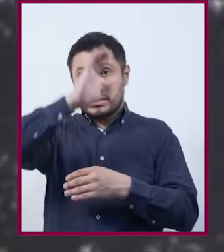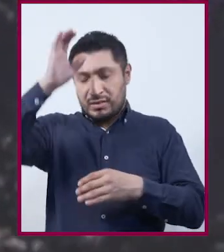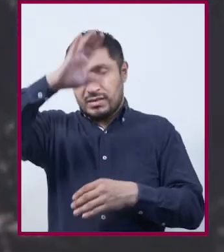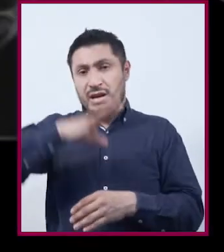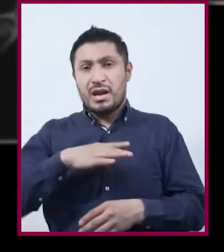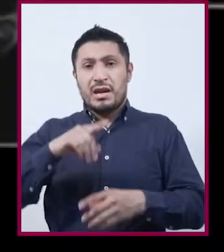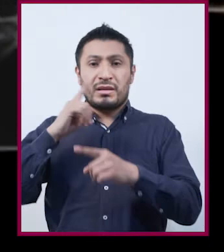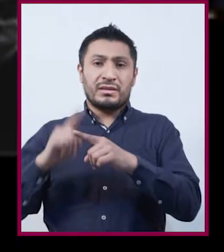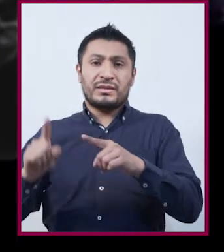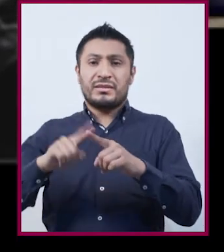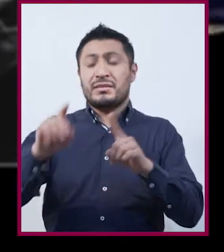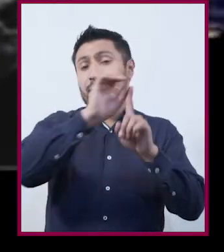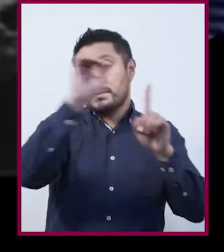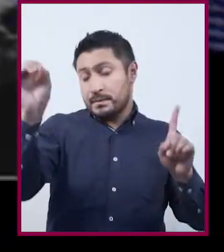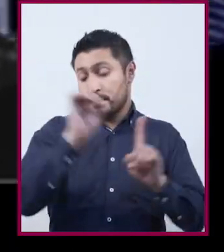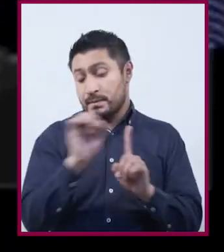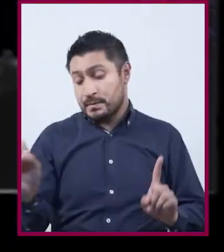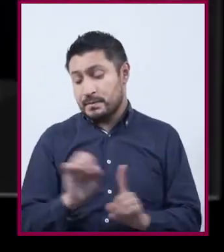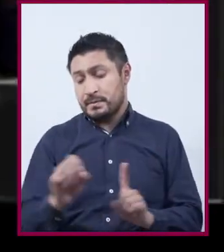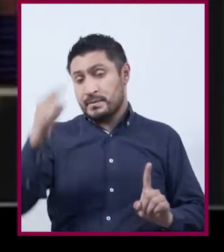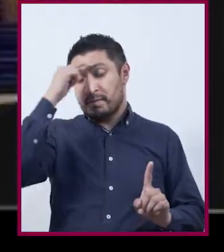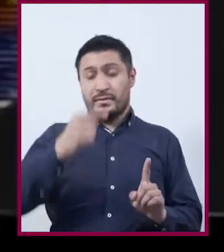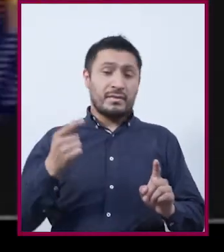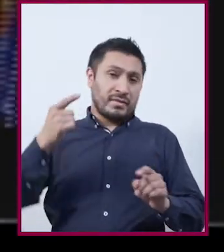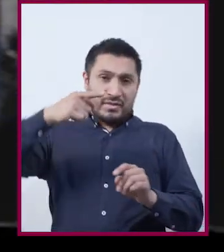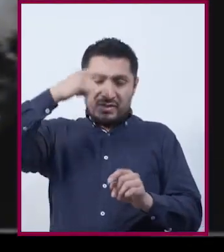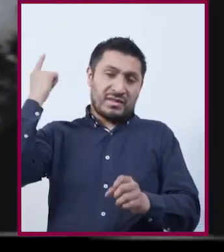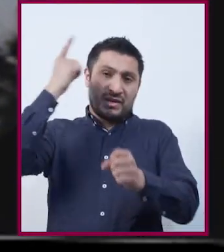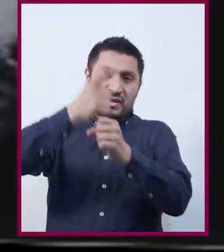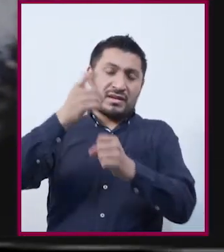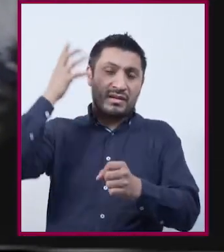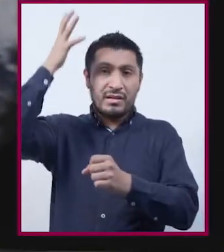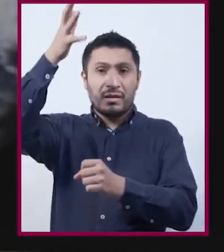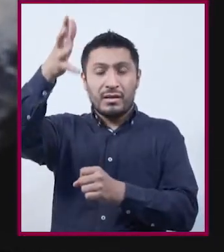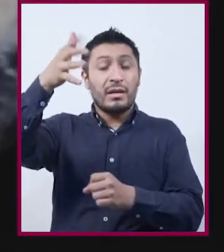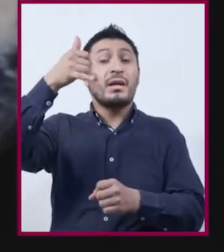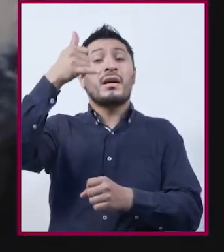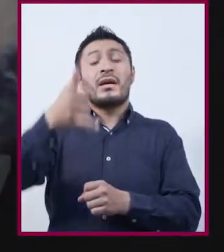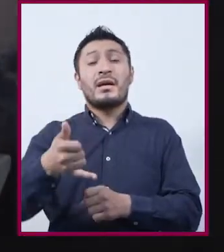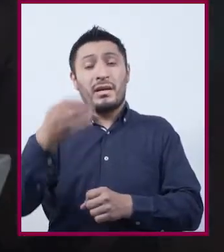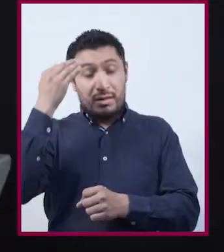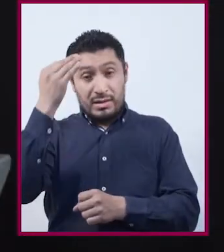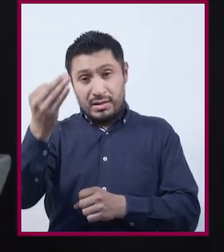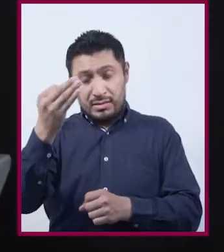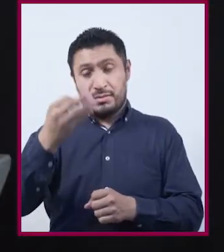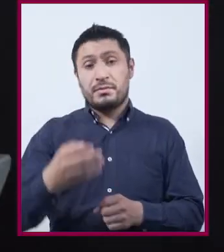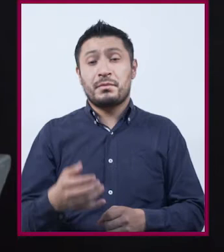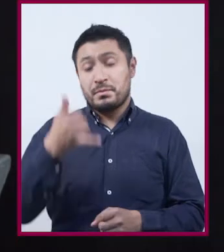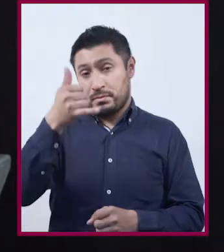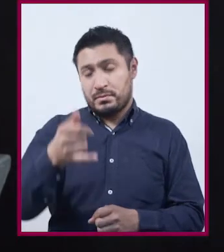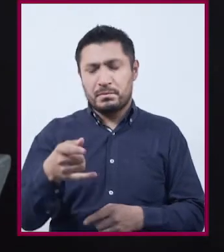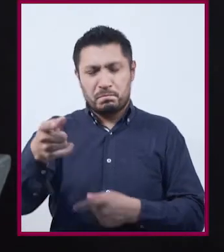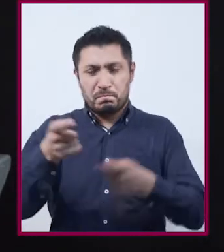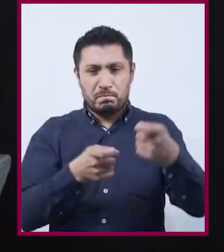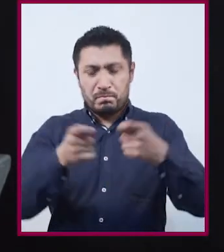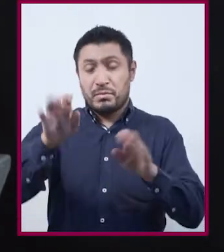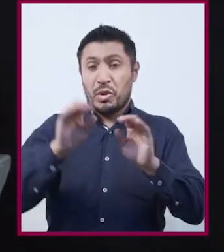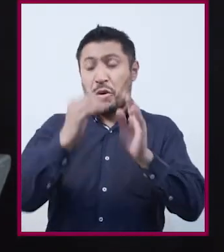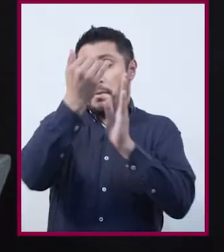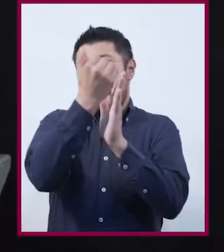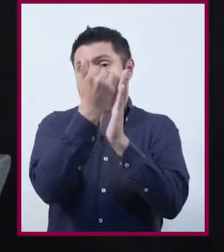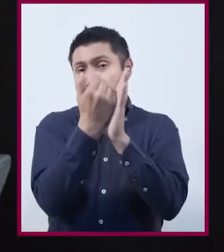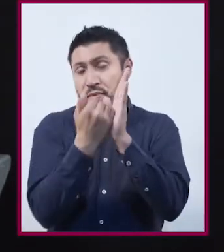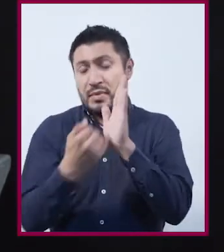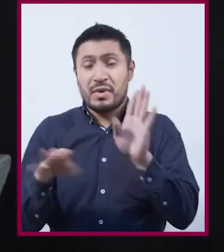ciencia meteorológica cuenta con una serie de procedimientos que facilitan predecir el tiempo y hasta cierto punto